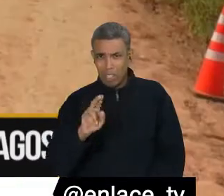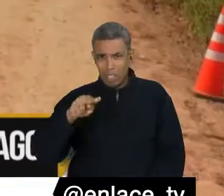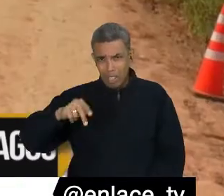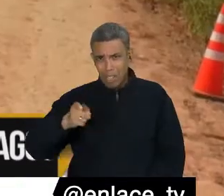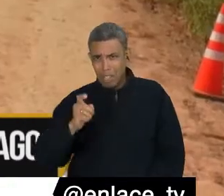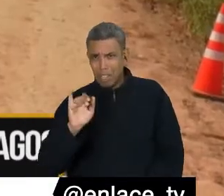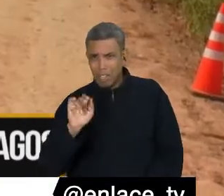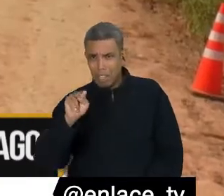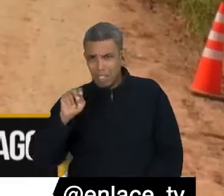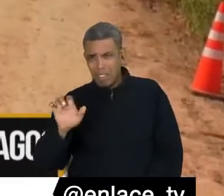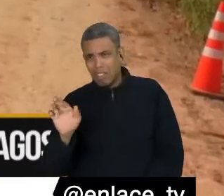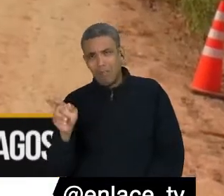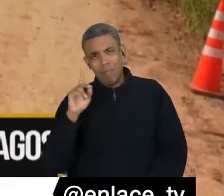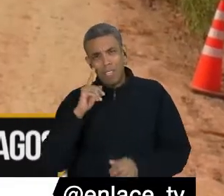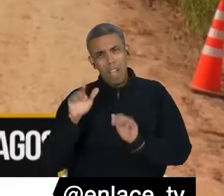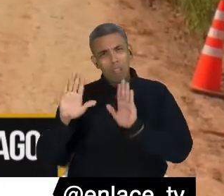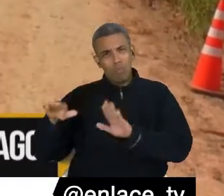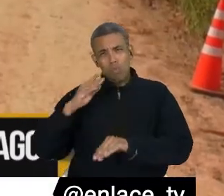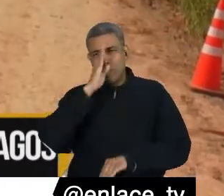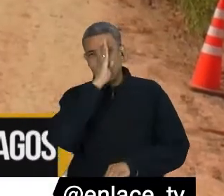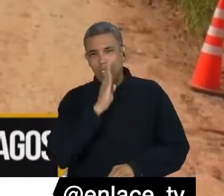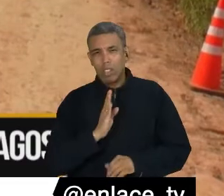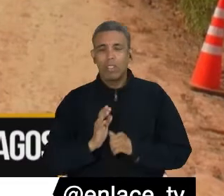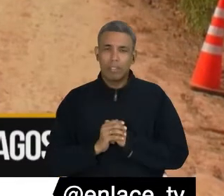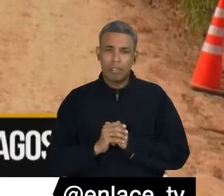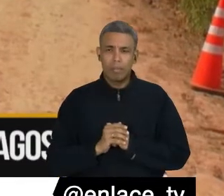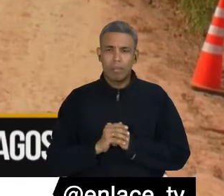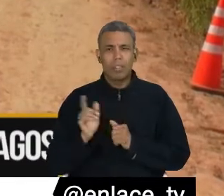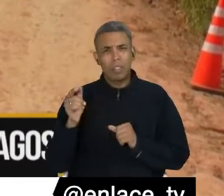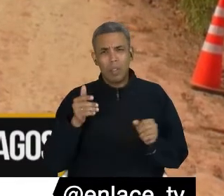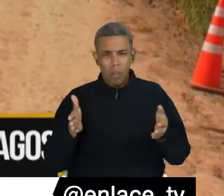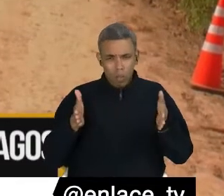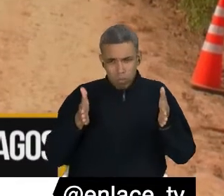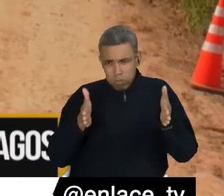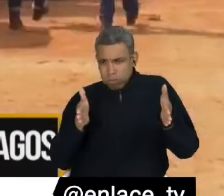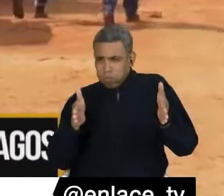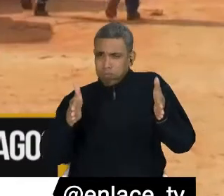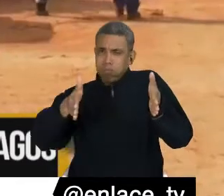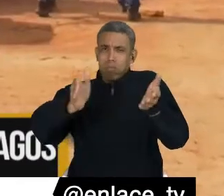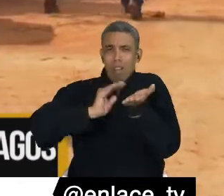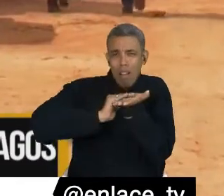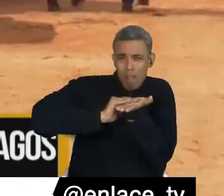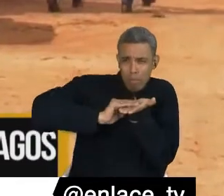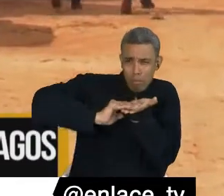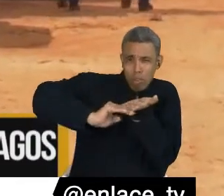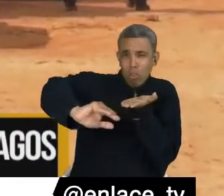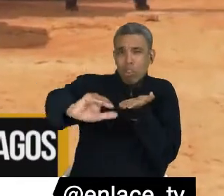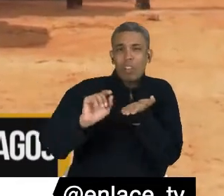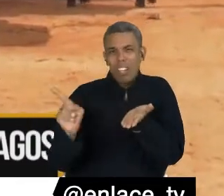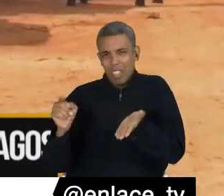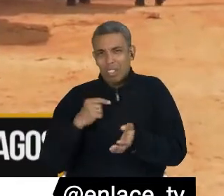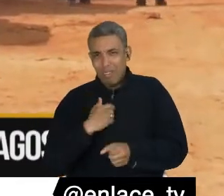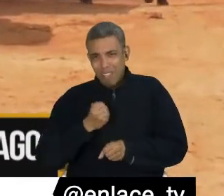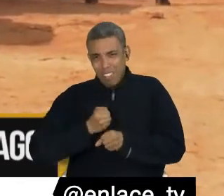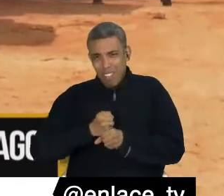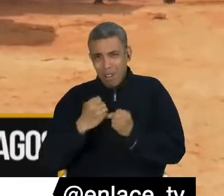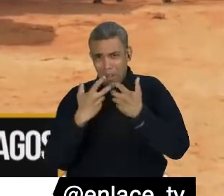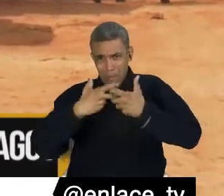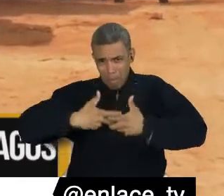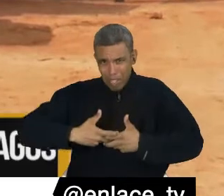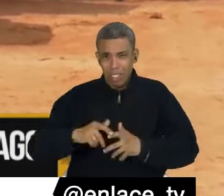está ejecutando la obra el tramo de la Virgen, intersección La Virgen, acá en Barranca Bermeja. Hay muchas